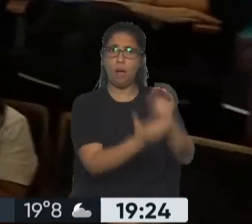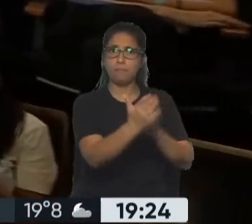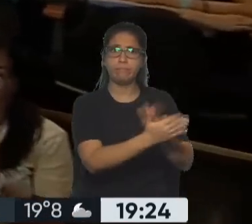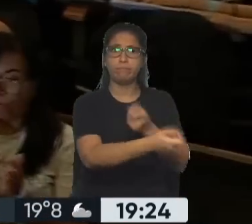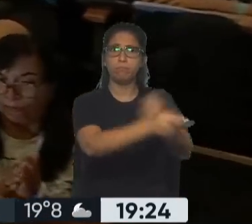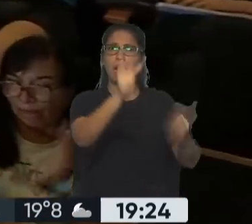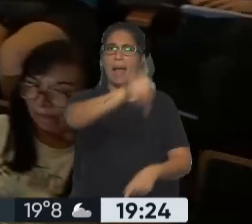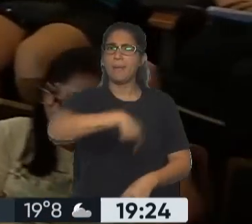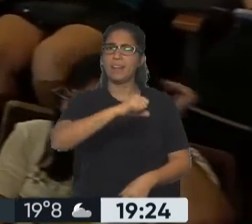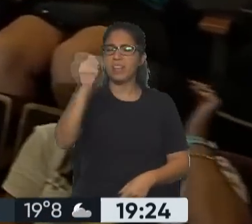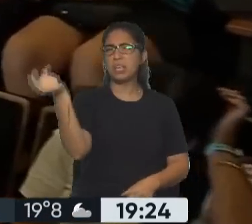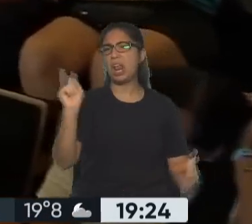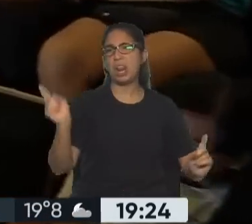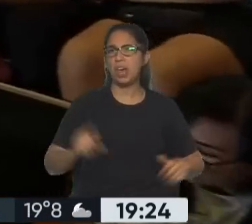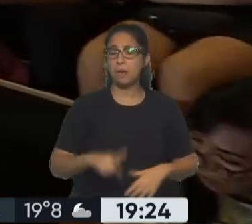produce inflación.